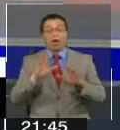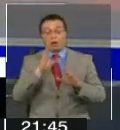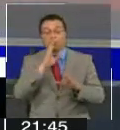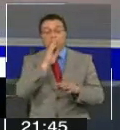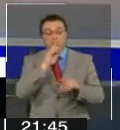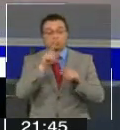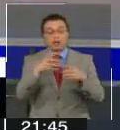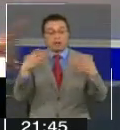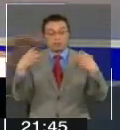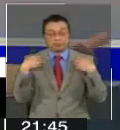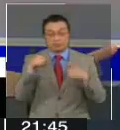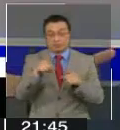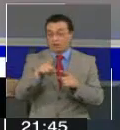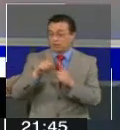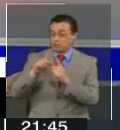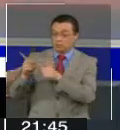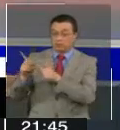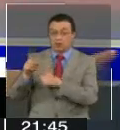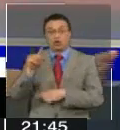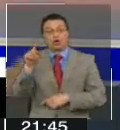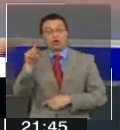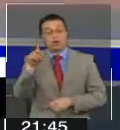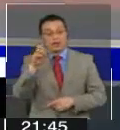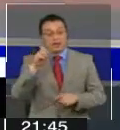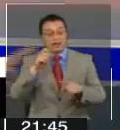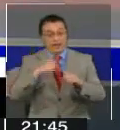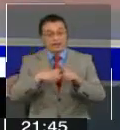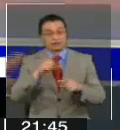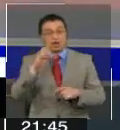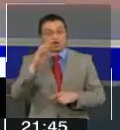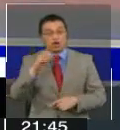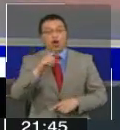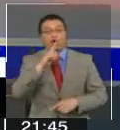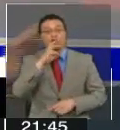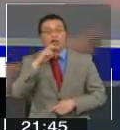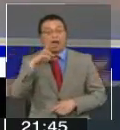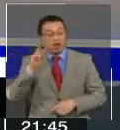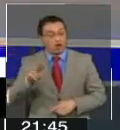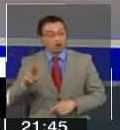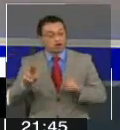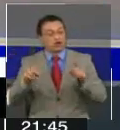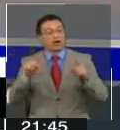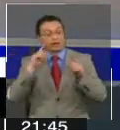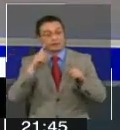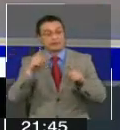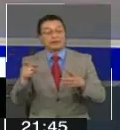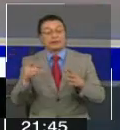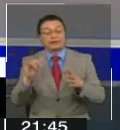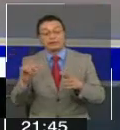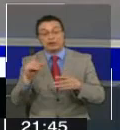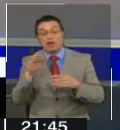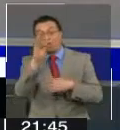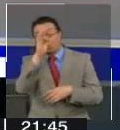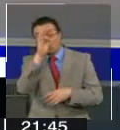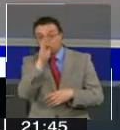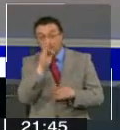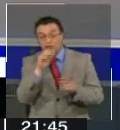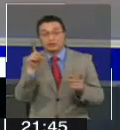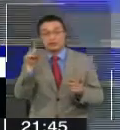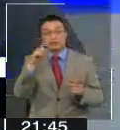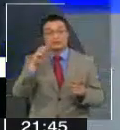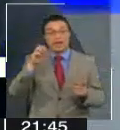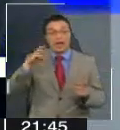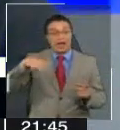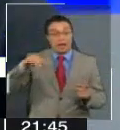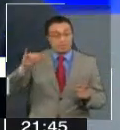la responsabilidad la tenía, en teoría, el excontralor, porque la comunicación y la delegación era entre el excontralor y este funcionario, Sammy